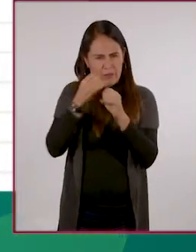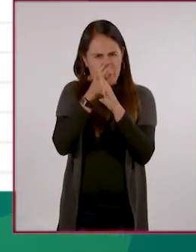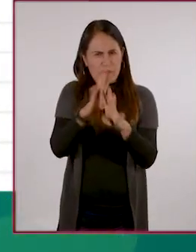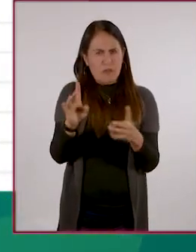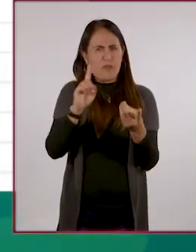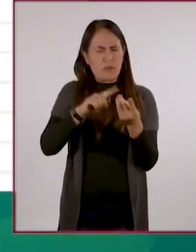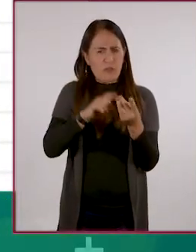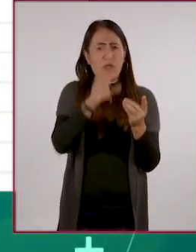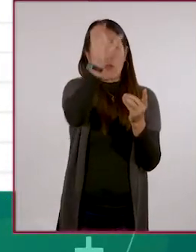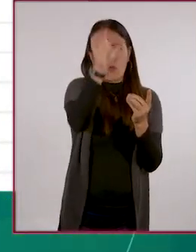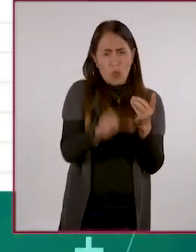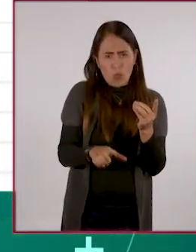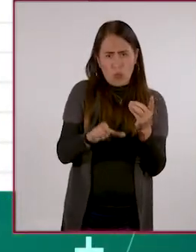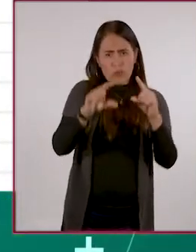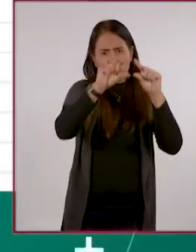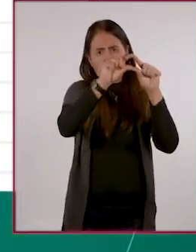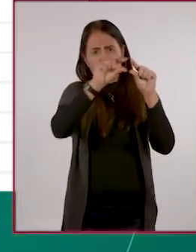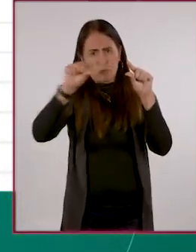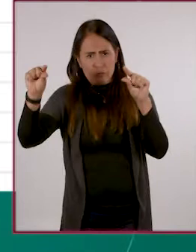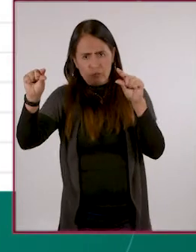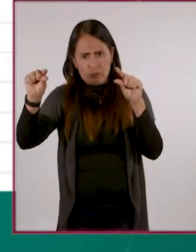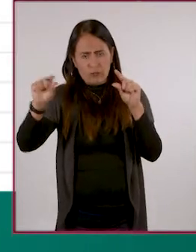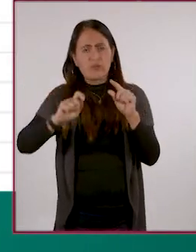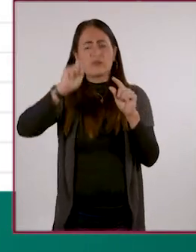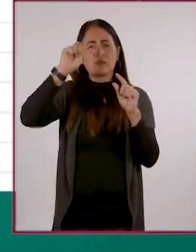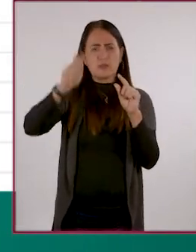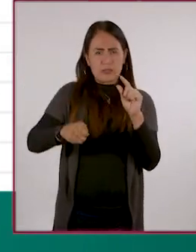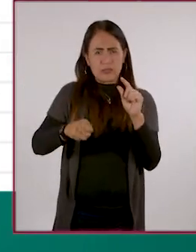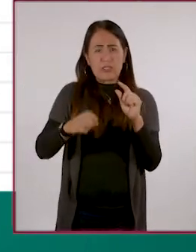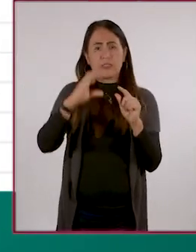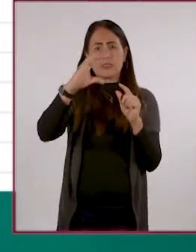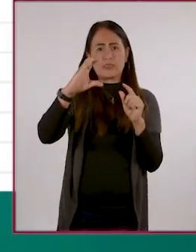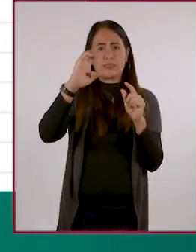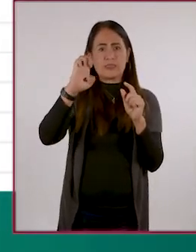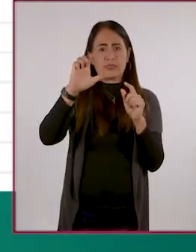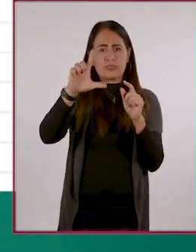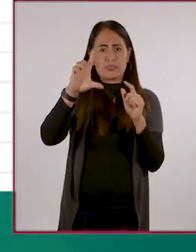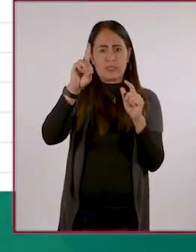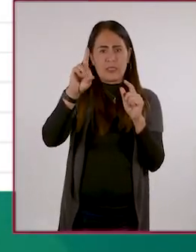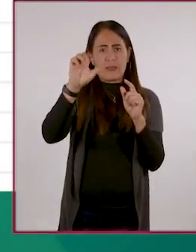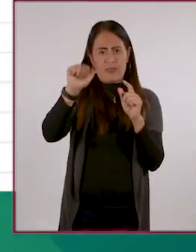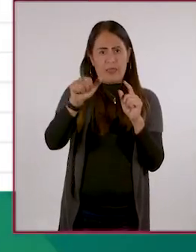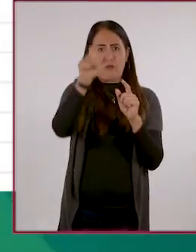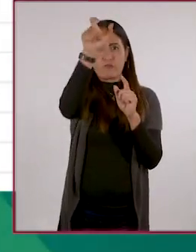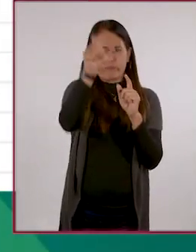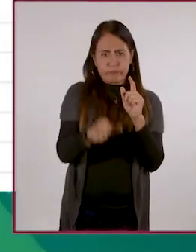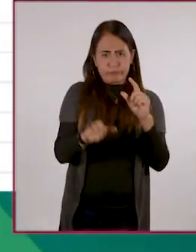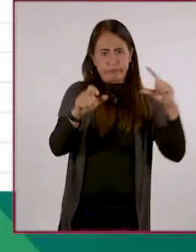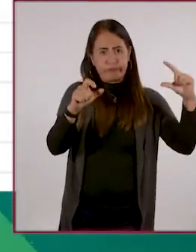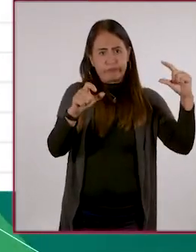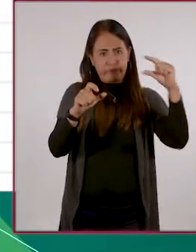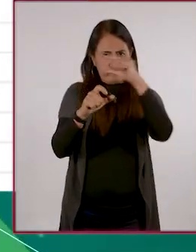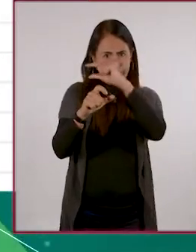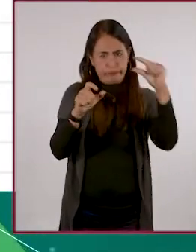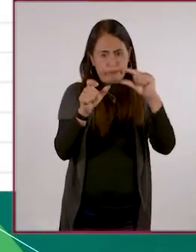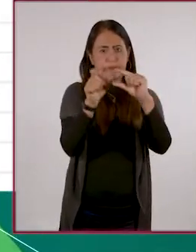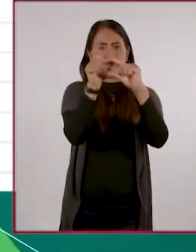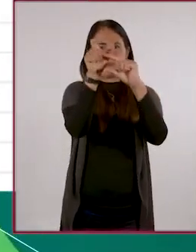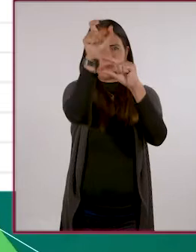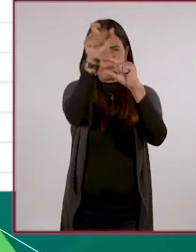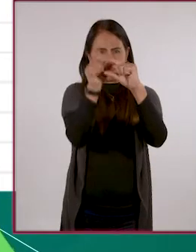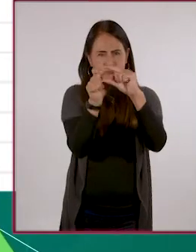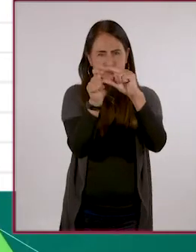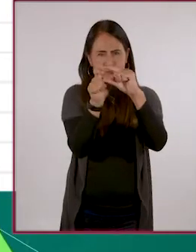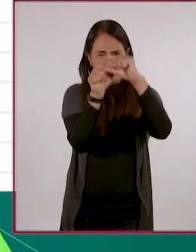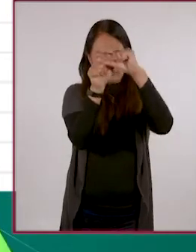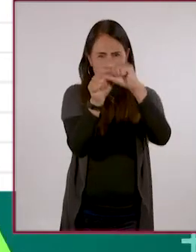orientamos mediante columnas y filas. Esto quiere decir que una celda es el punto de intersección entre una columna y una